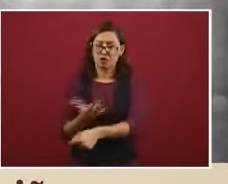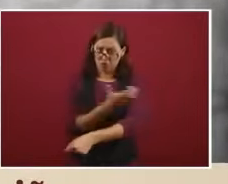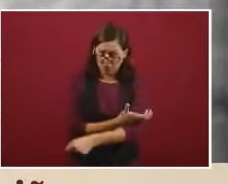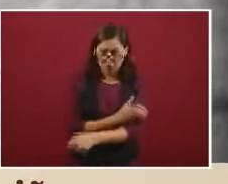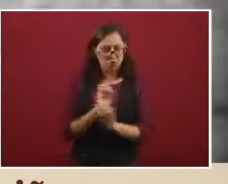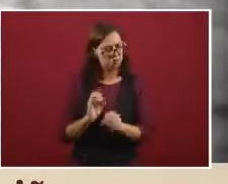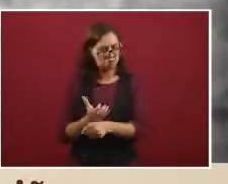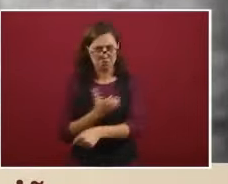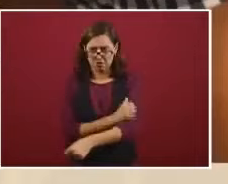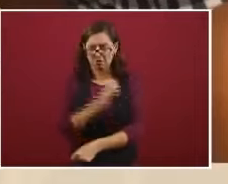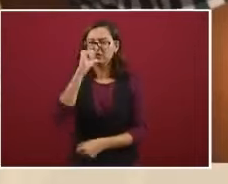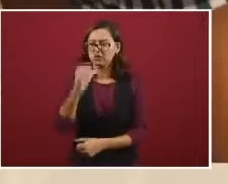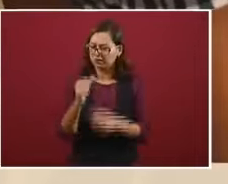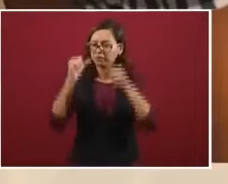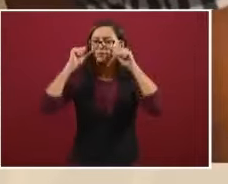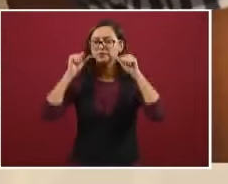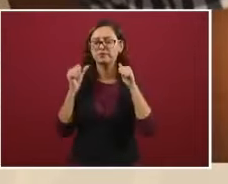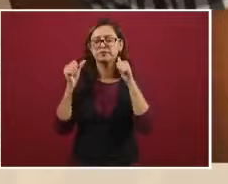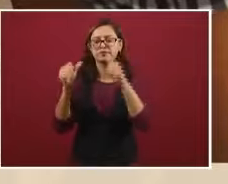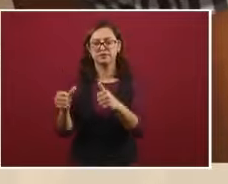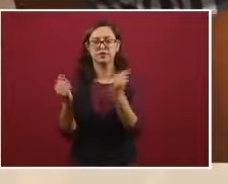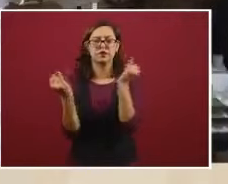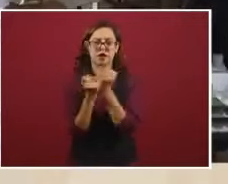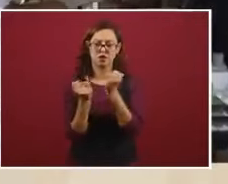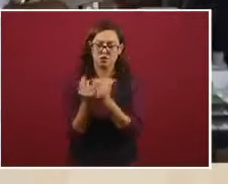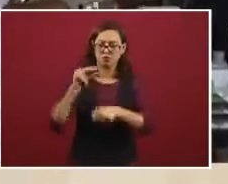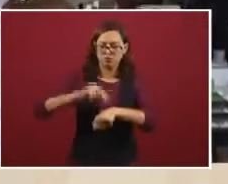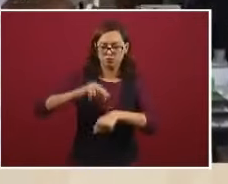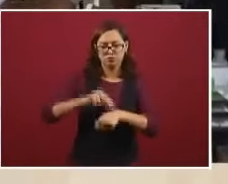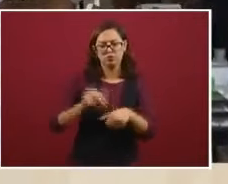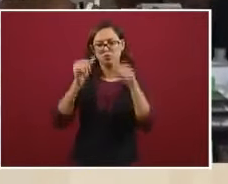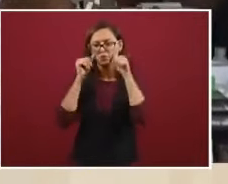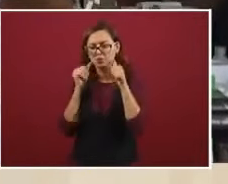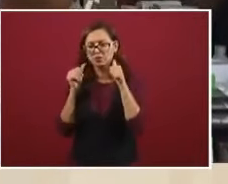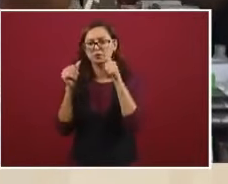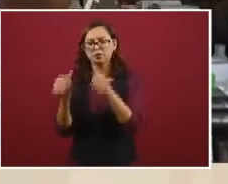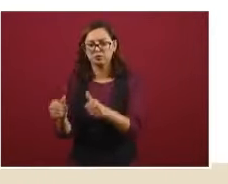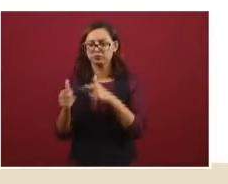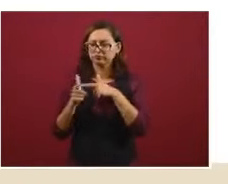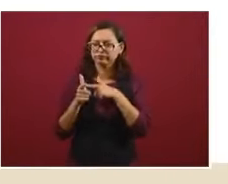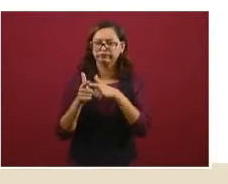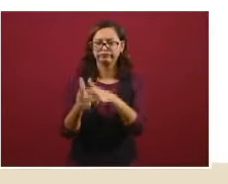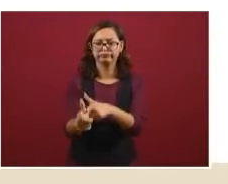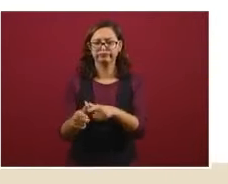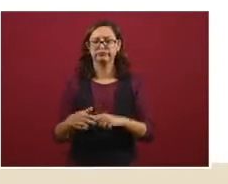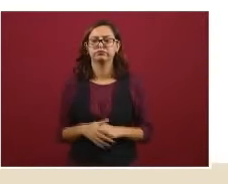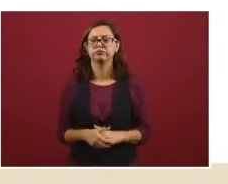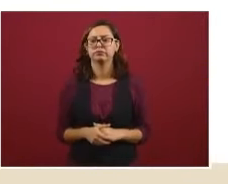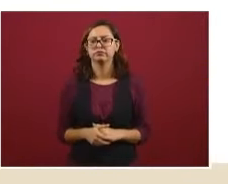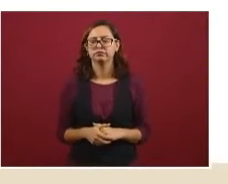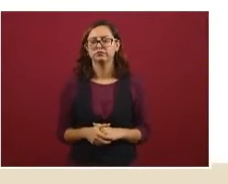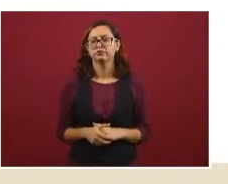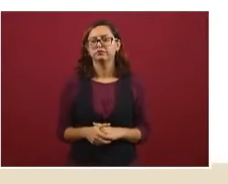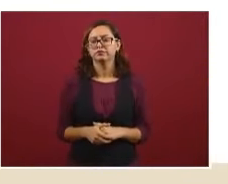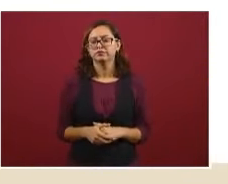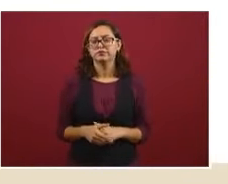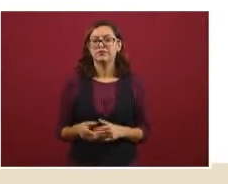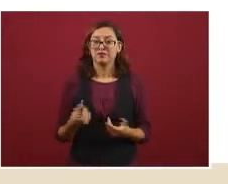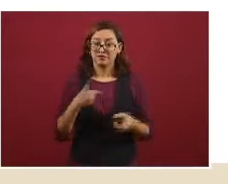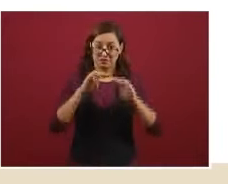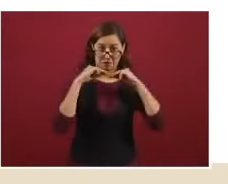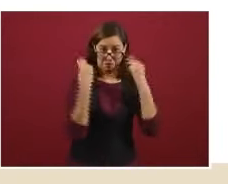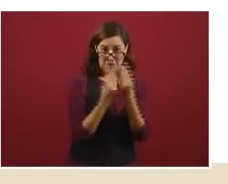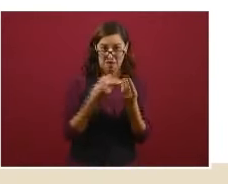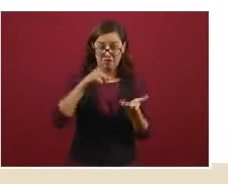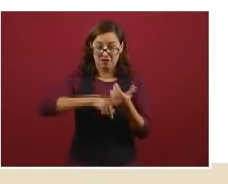no acompañados. Asistencia médica permanente a las personas migrantes. Prevención e investigación al crimen organizado